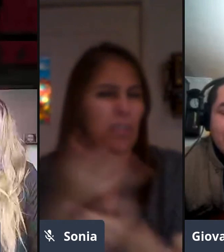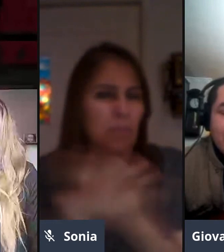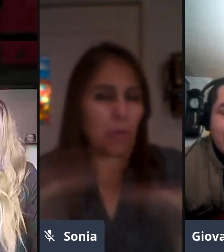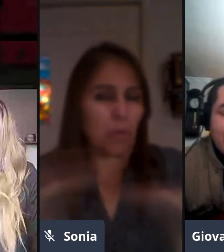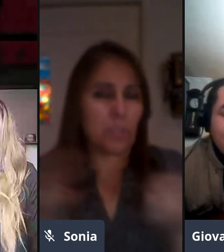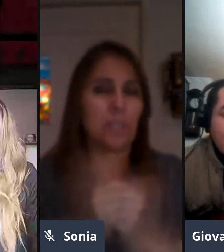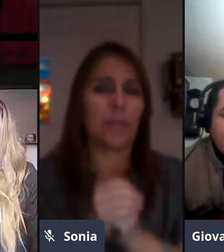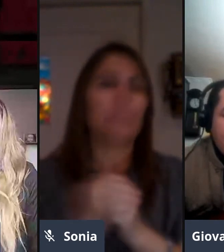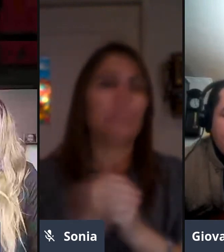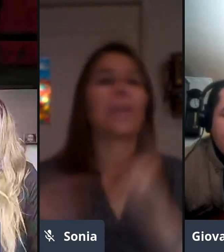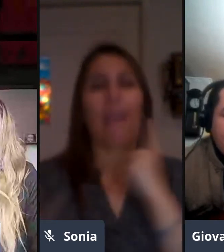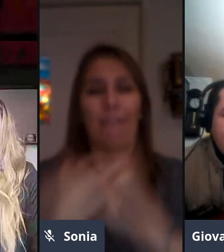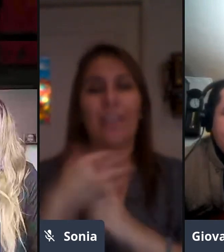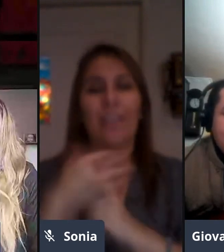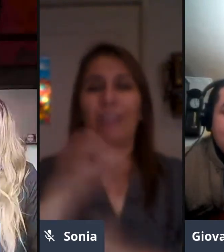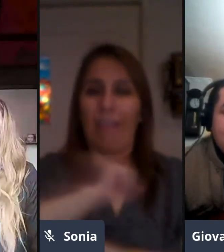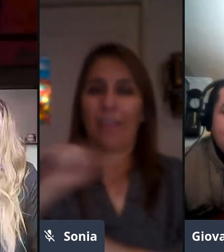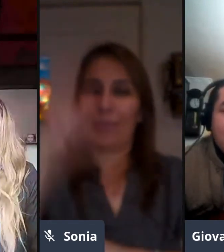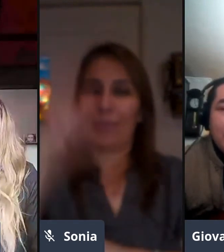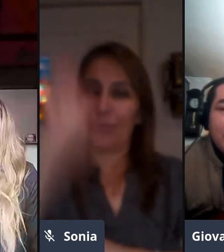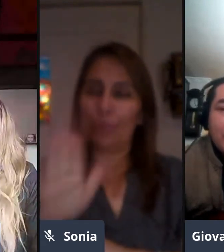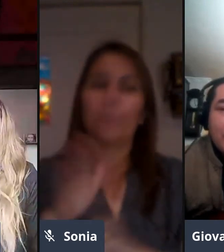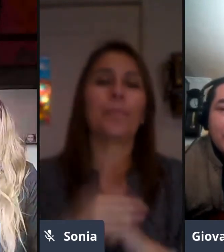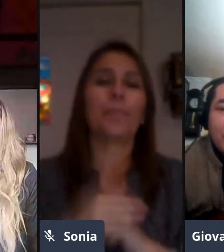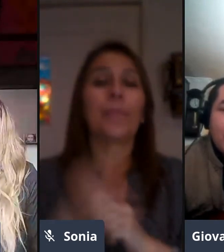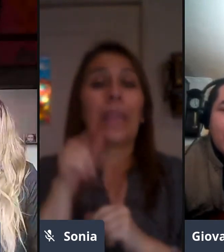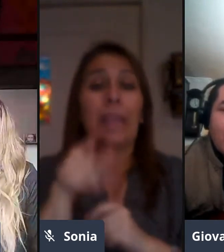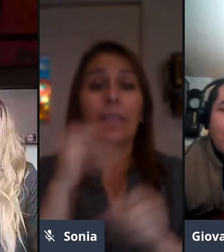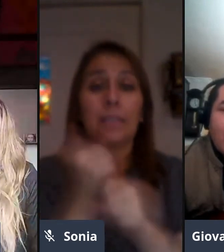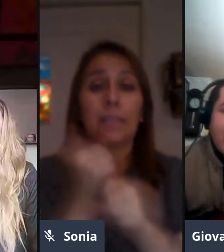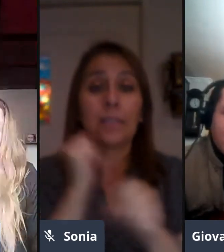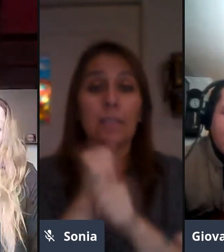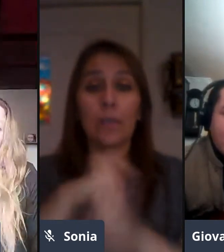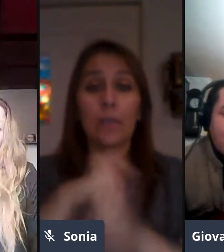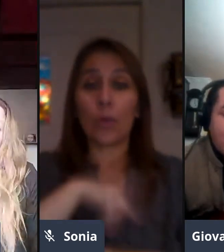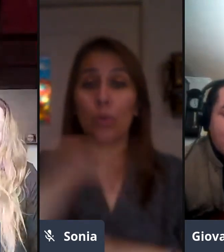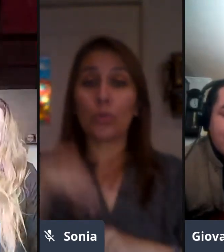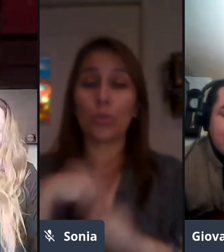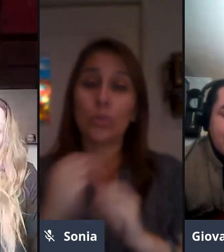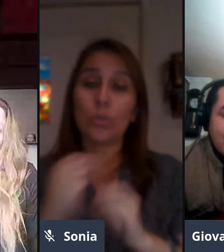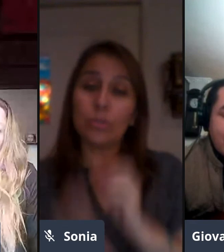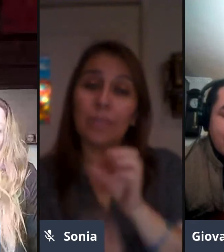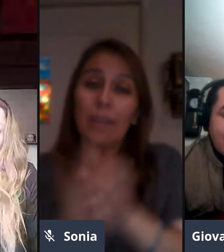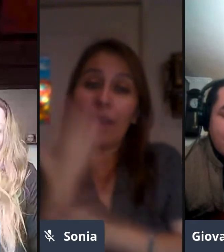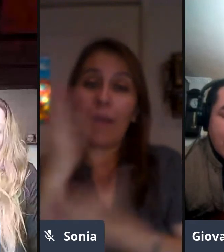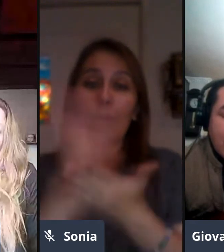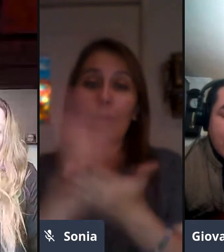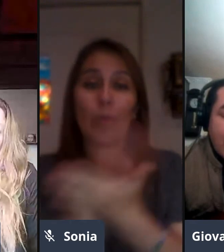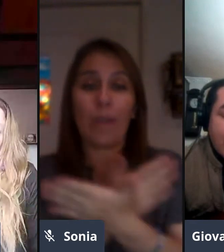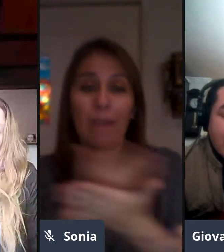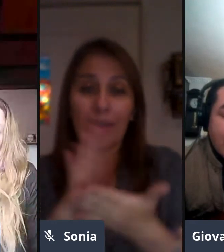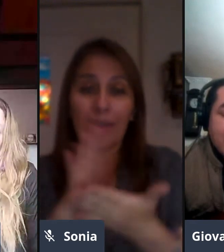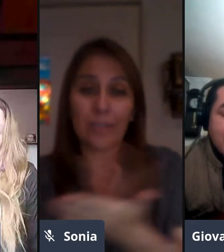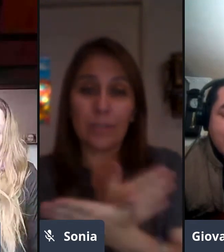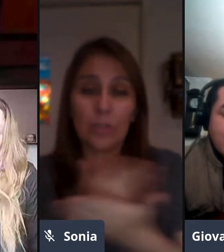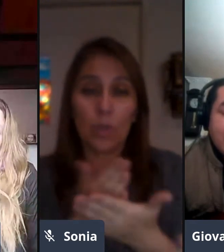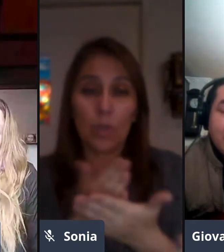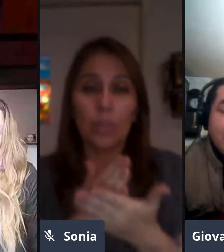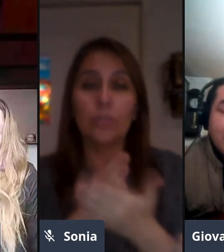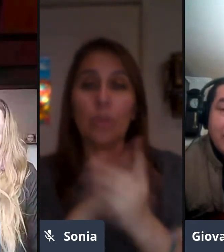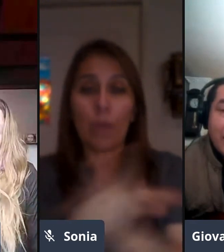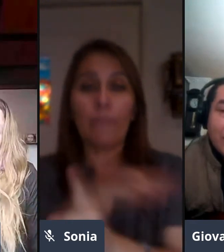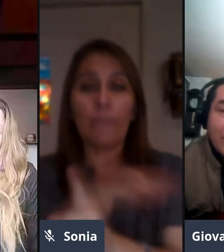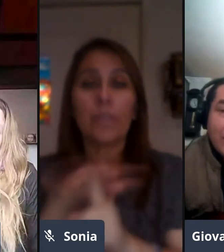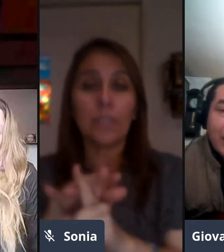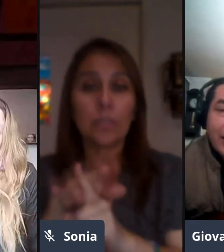derechos en ese ejercicio pues nosotros construimos como una canción precisamente de una agresión sexual que sucediera